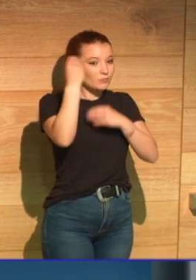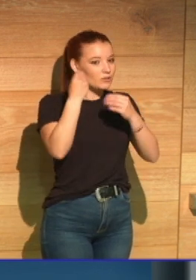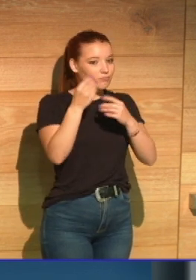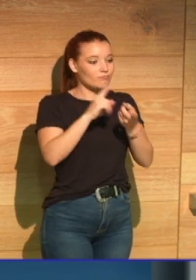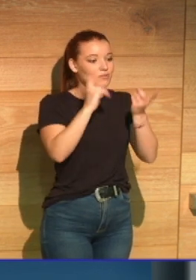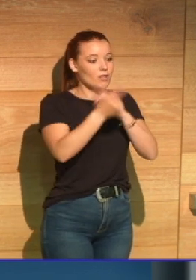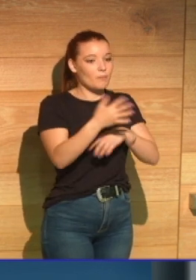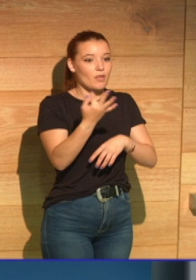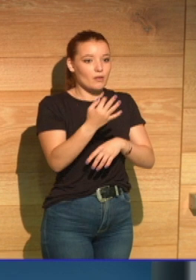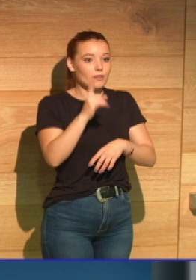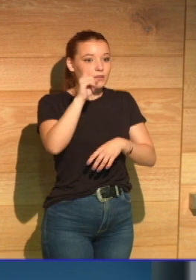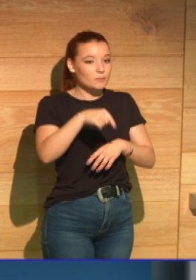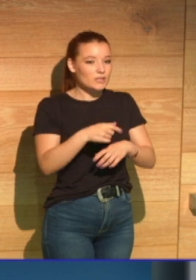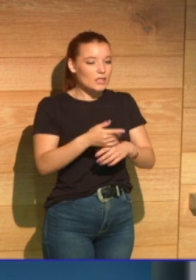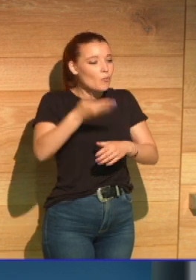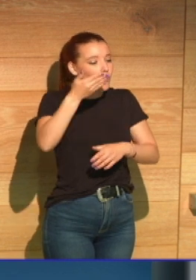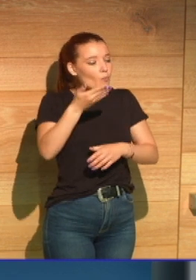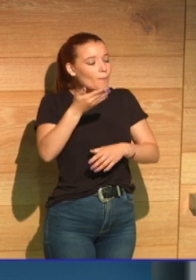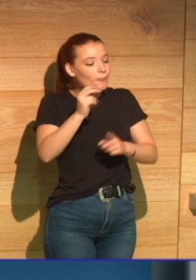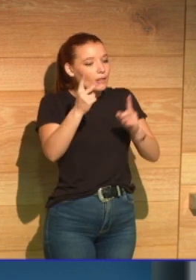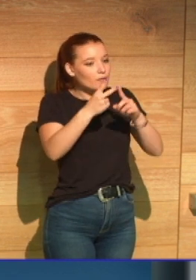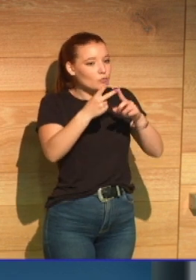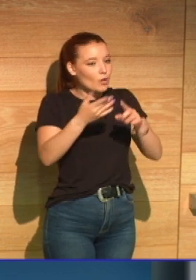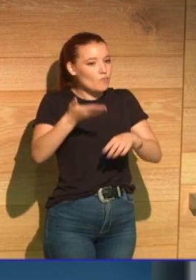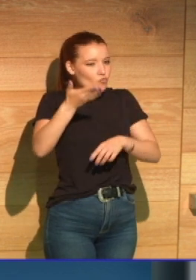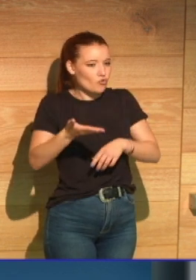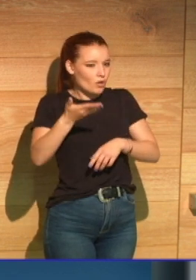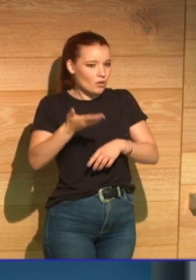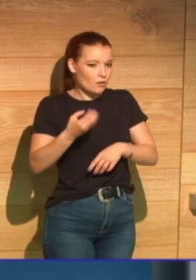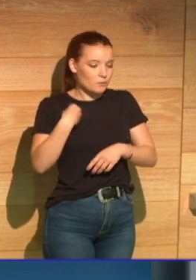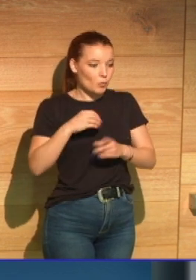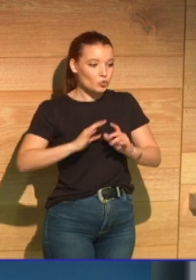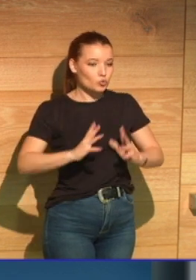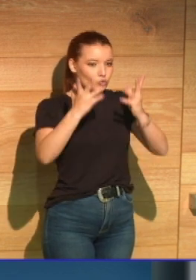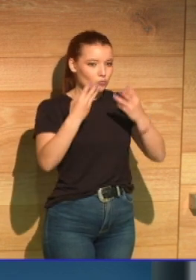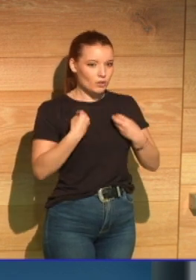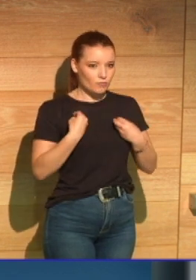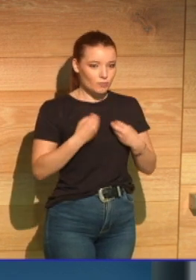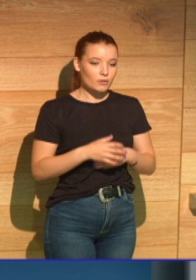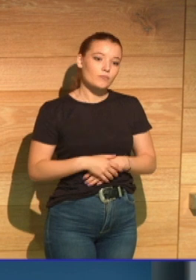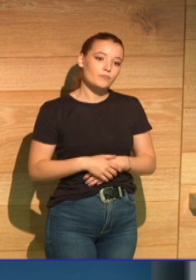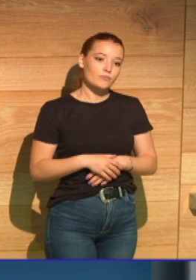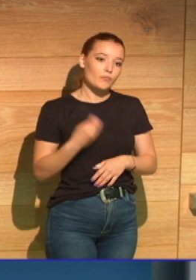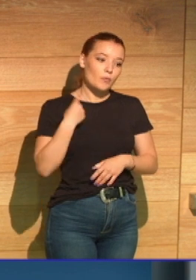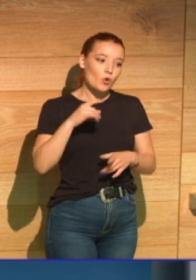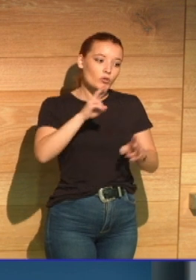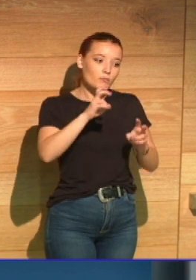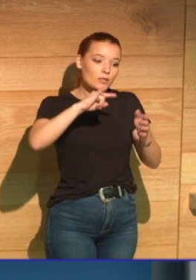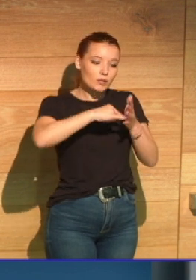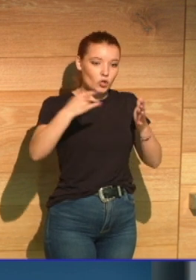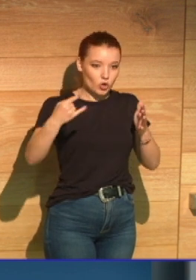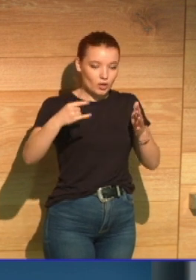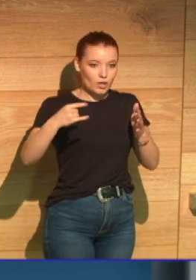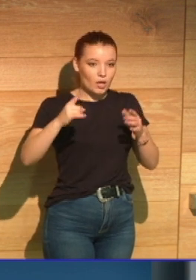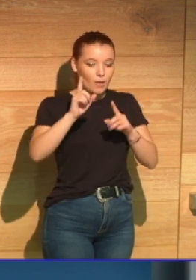implica la supervivencia hoy en el contexto contemporáneo, no solamente en abrazar las tecnologías, sino abrazar también. Y yo quiero